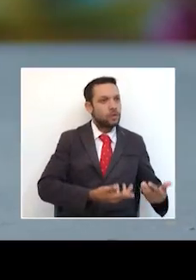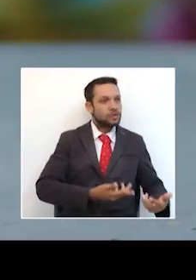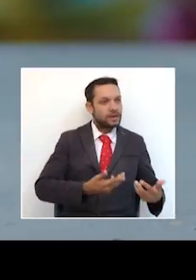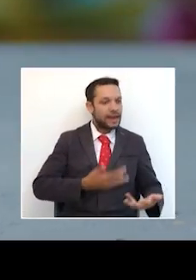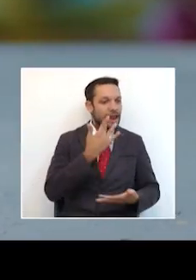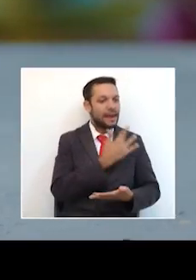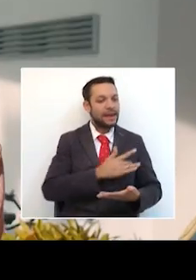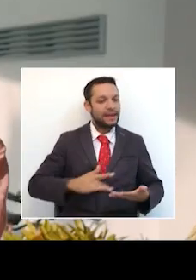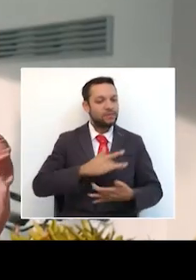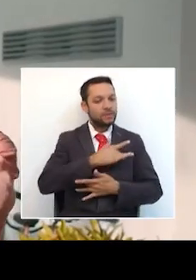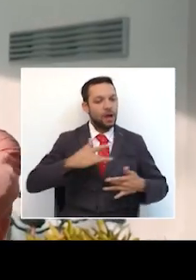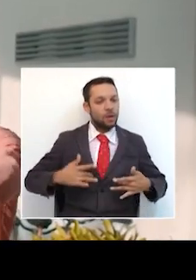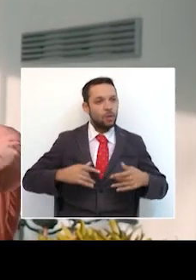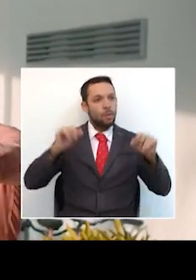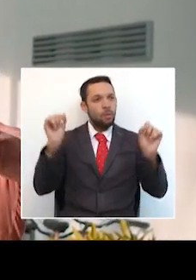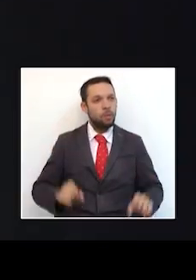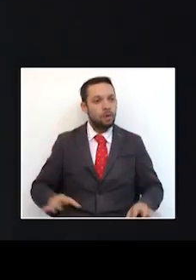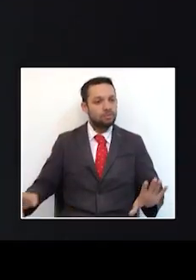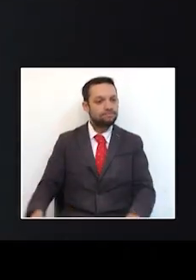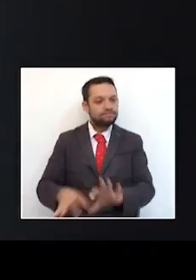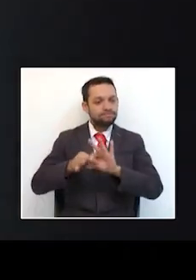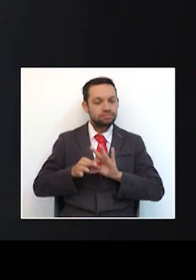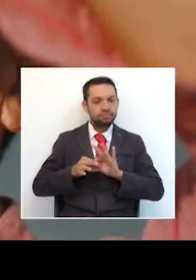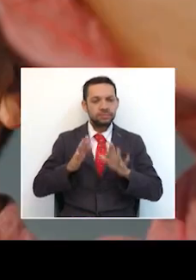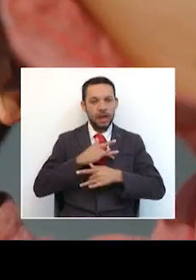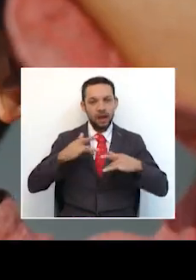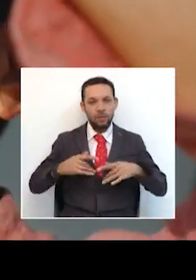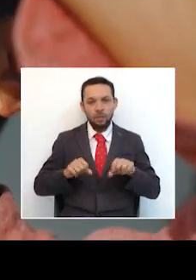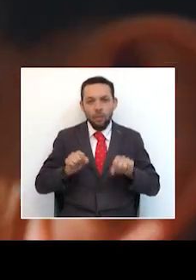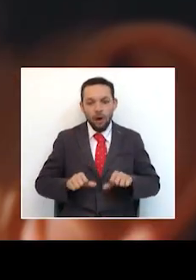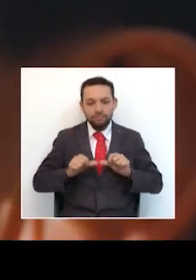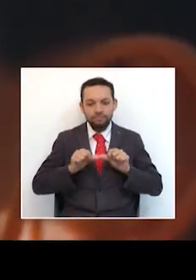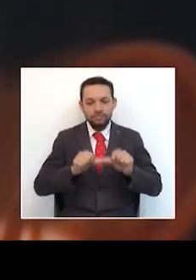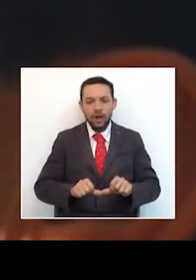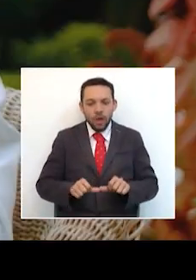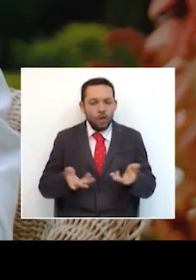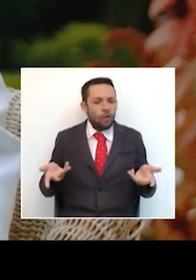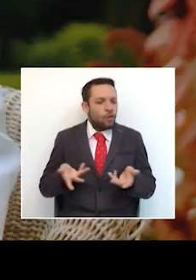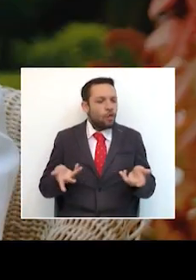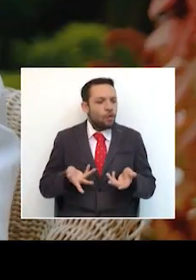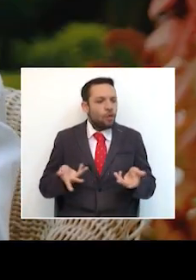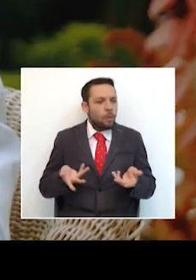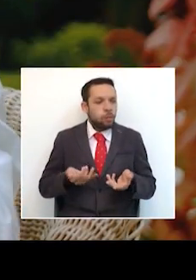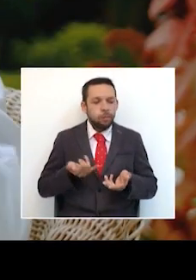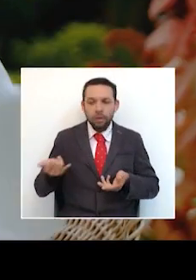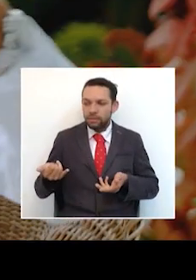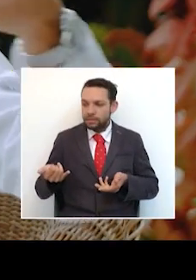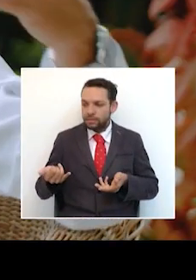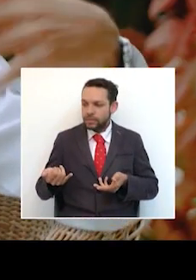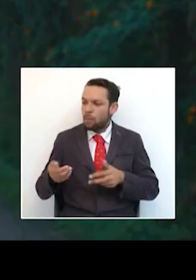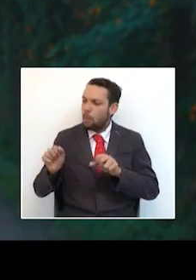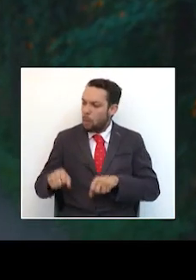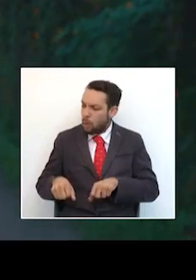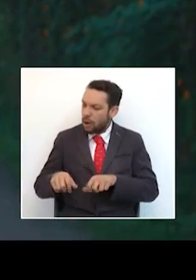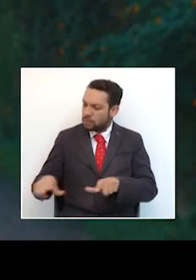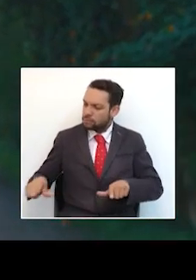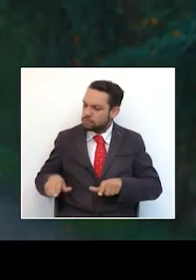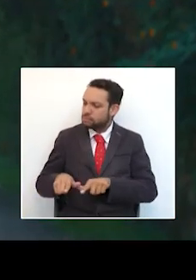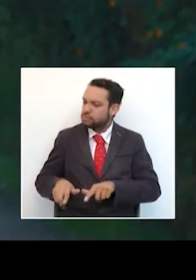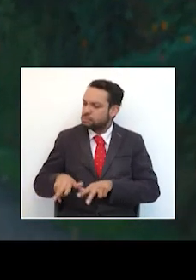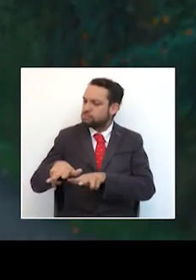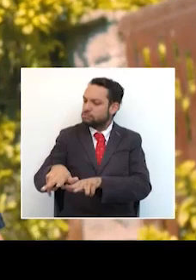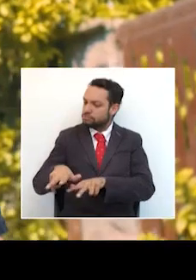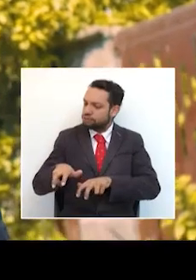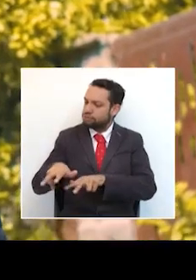Uno dice, sí se puede ejercer una medicina diferente. ¿Desde dónde? Desde esto, desde la huerta, que en